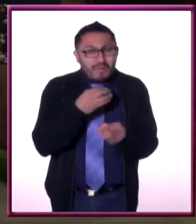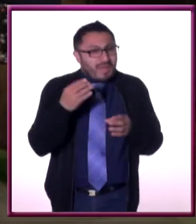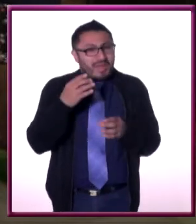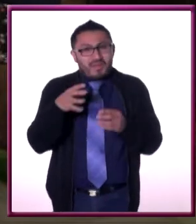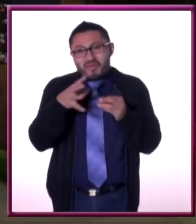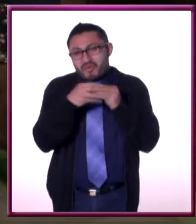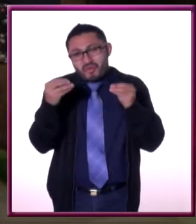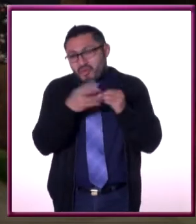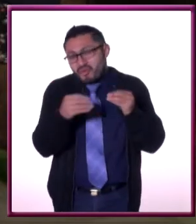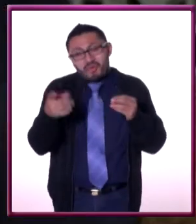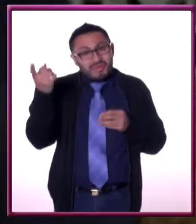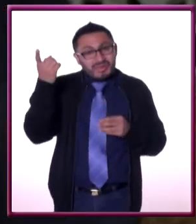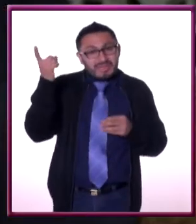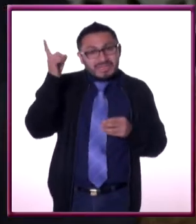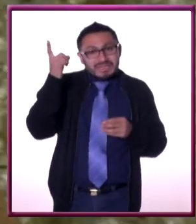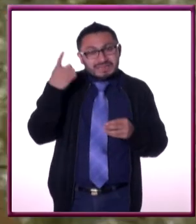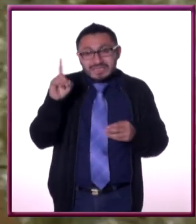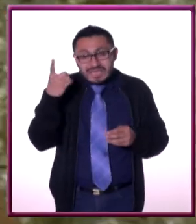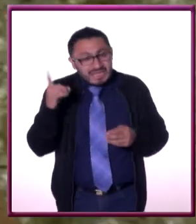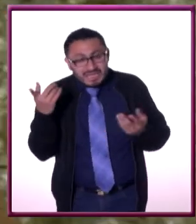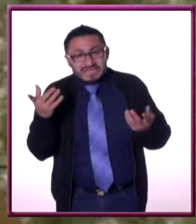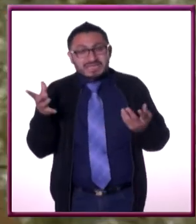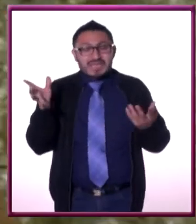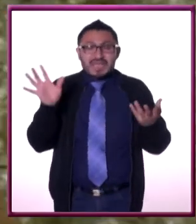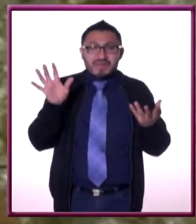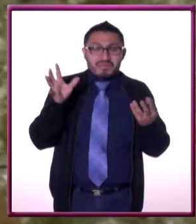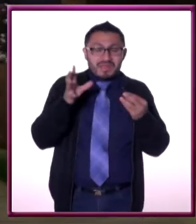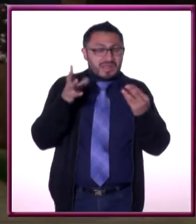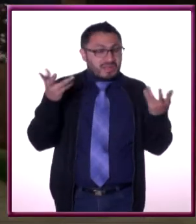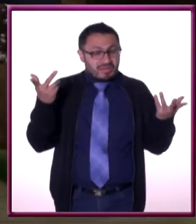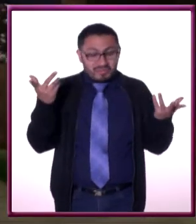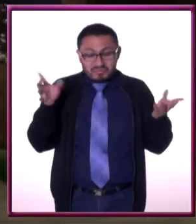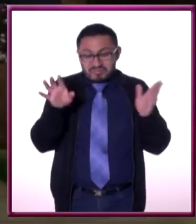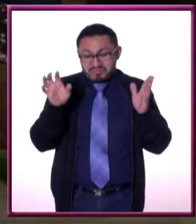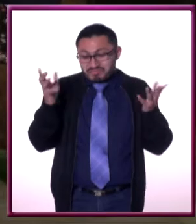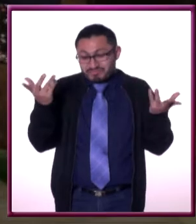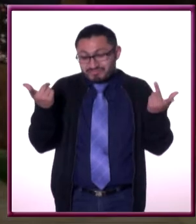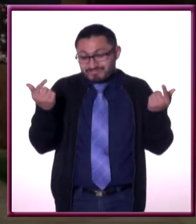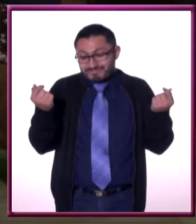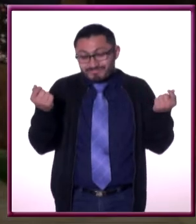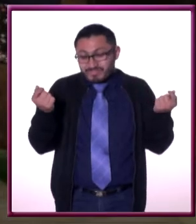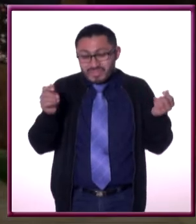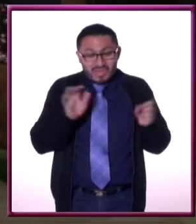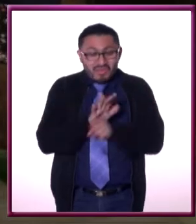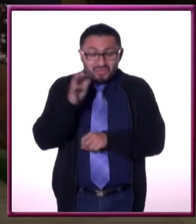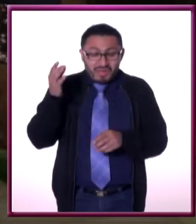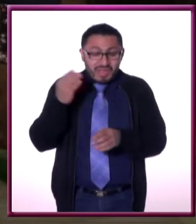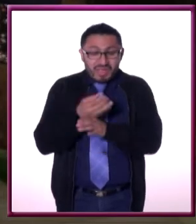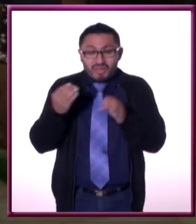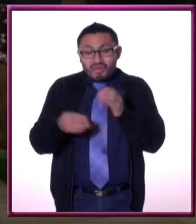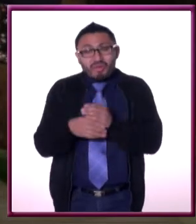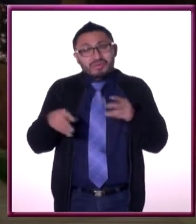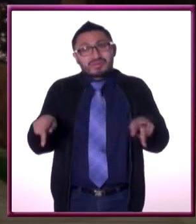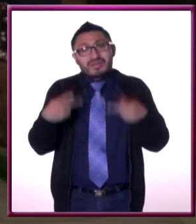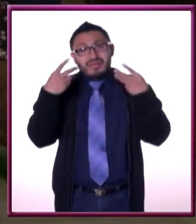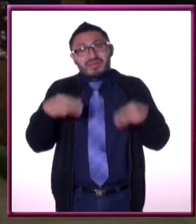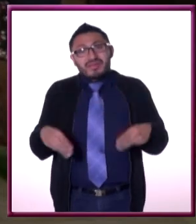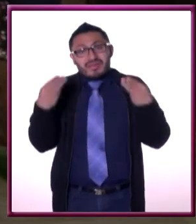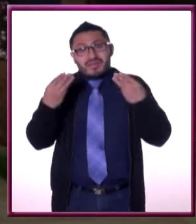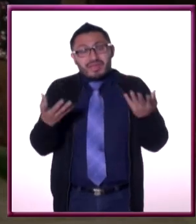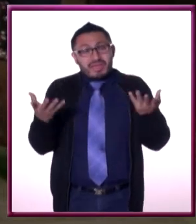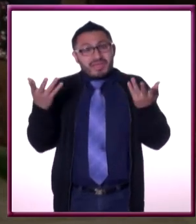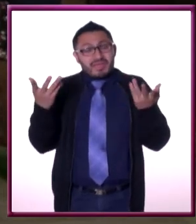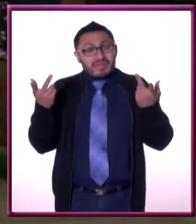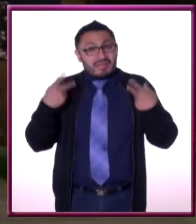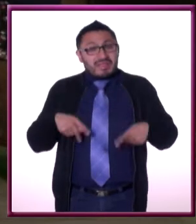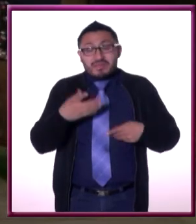frutas tropicales en diciembre, Sí. ¿no? De estar consumiendo pues lo que el mercado está más bien lo que la